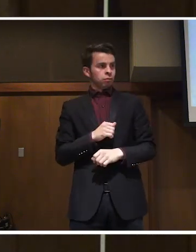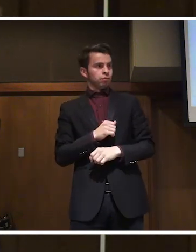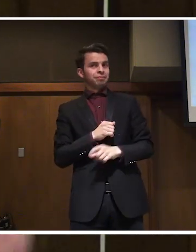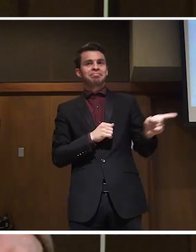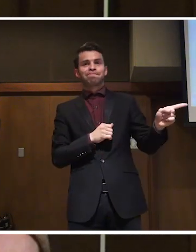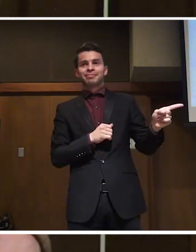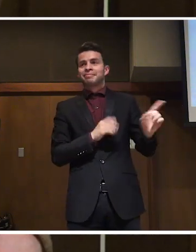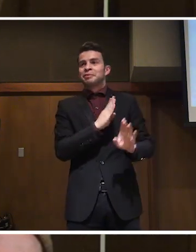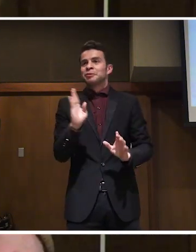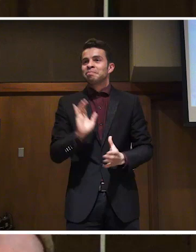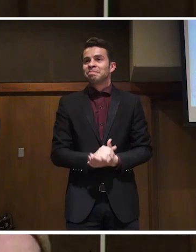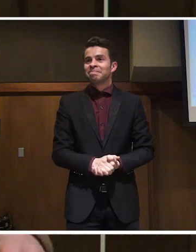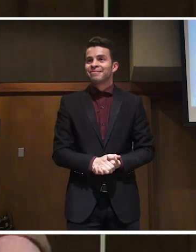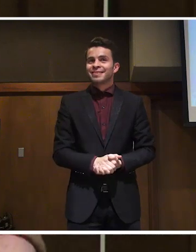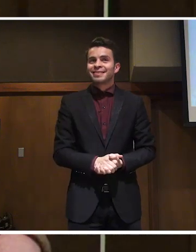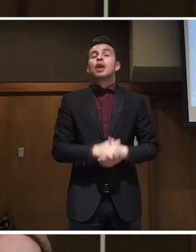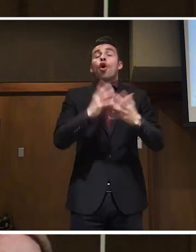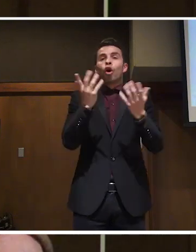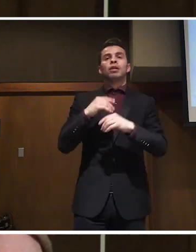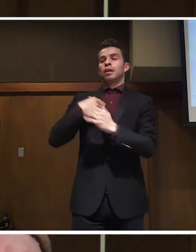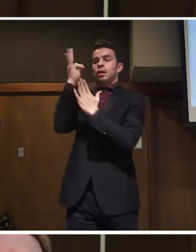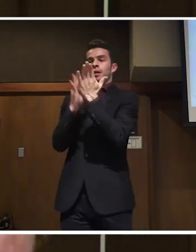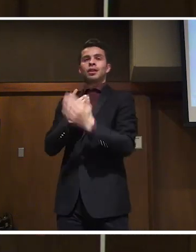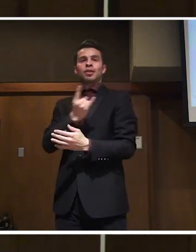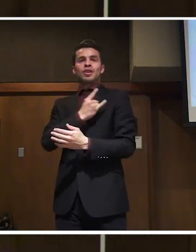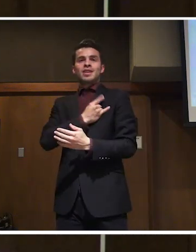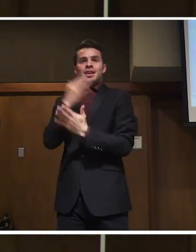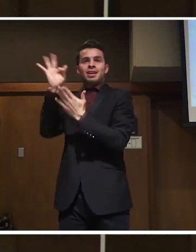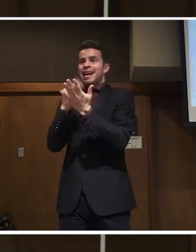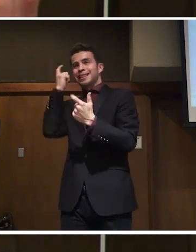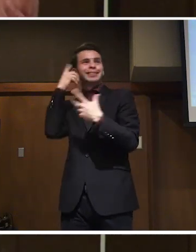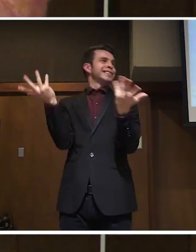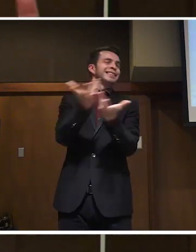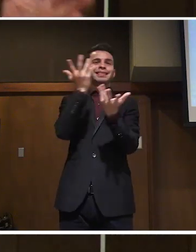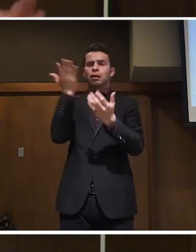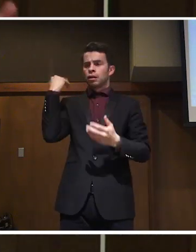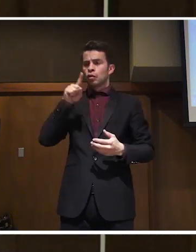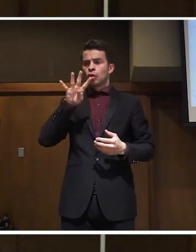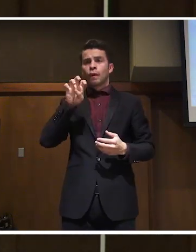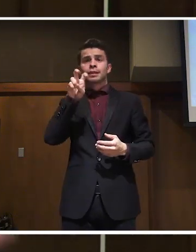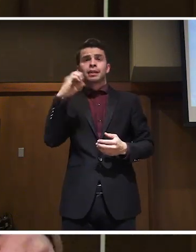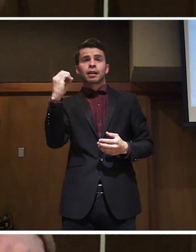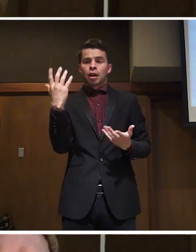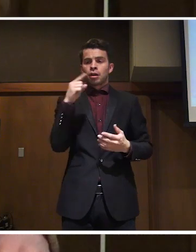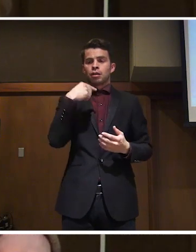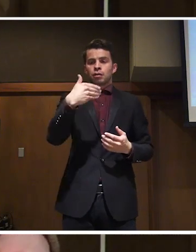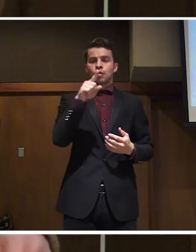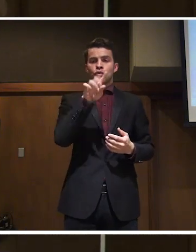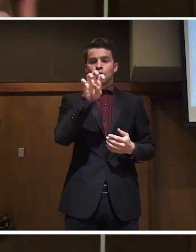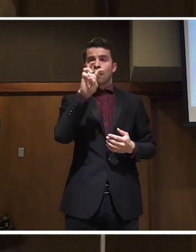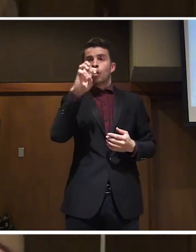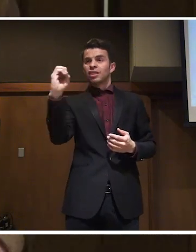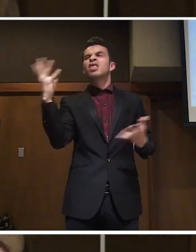poco la biblioteca que servía para hacer las tesis universitarias. Casi todo el trabajo universitario en los 70s y 80s se hacía en esta biblioteca. Y